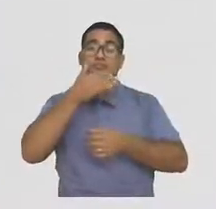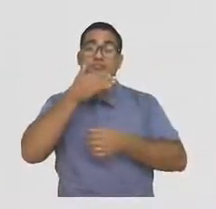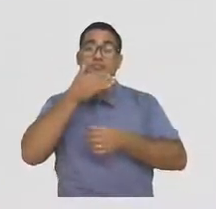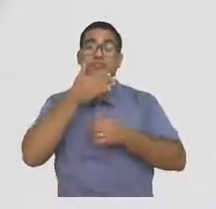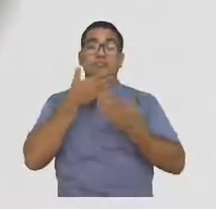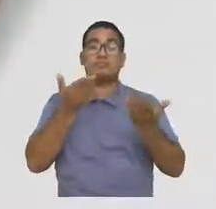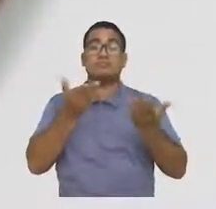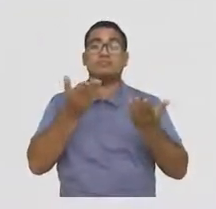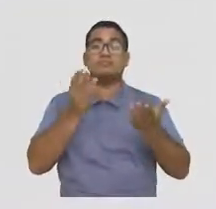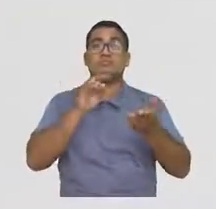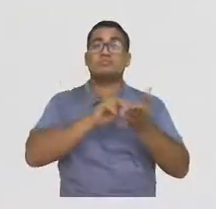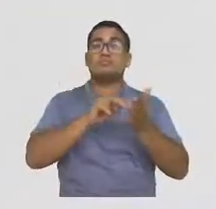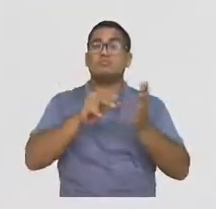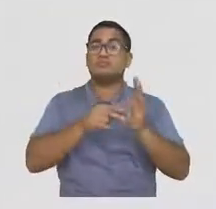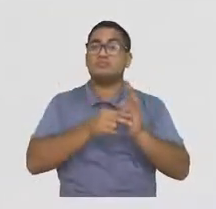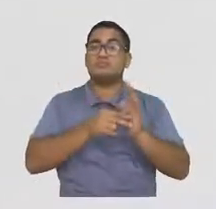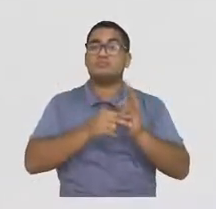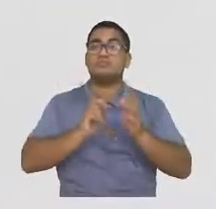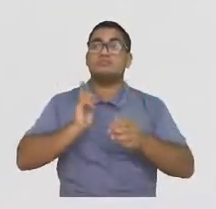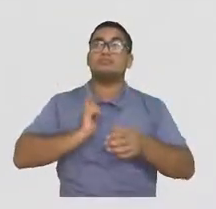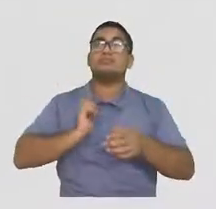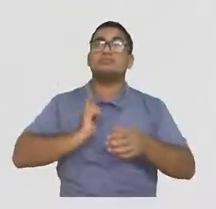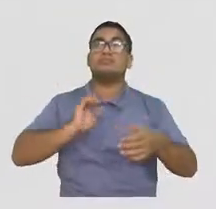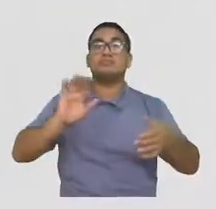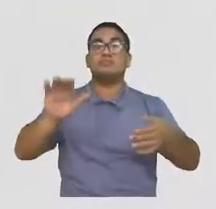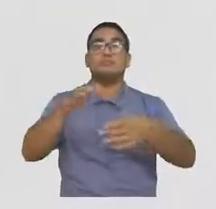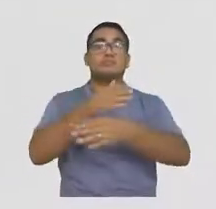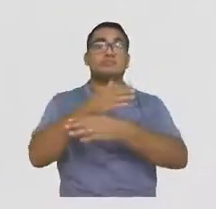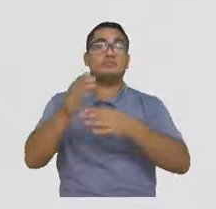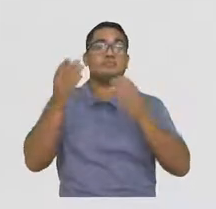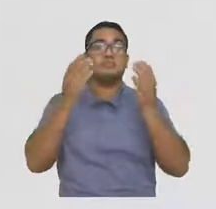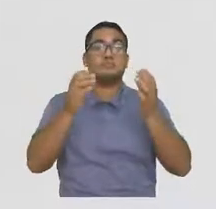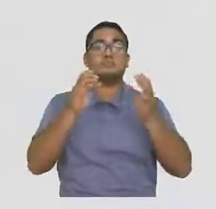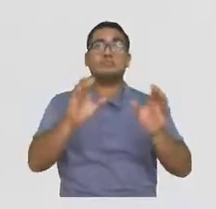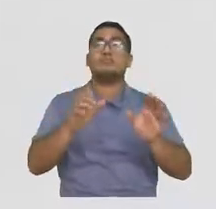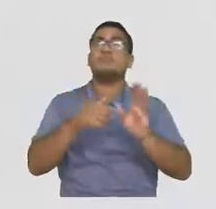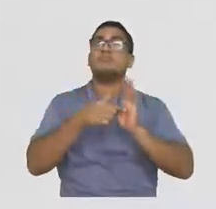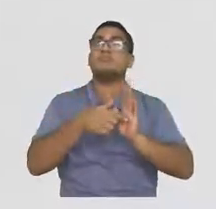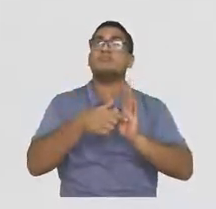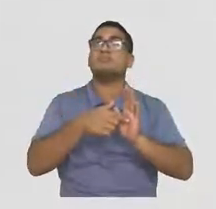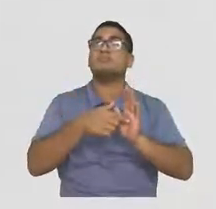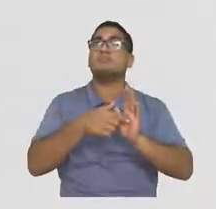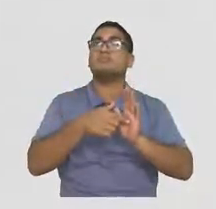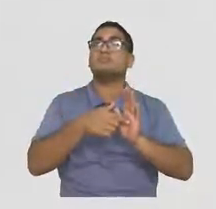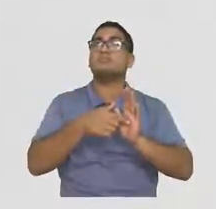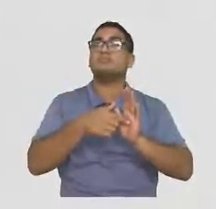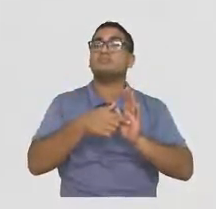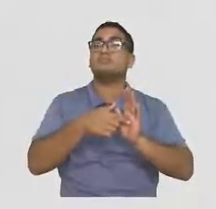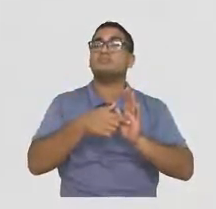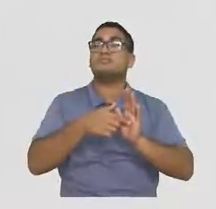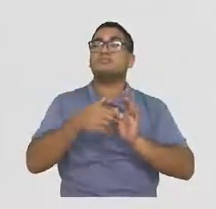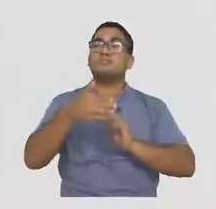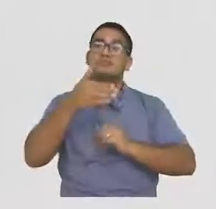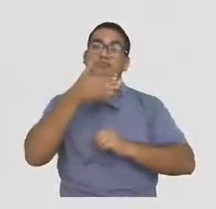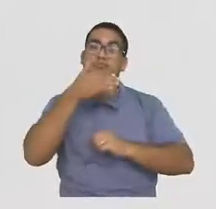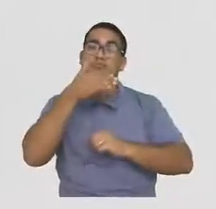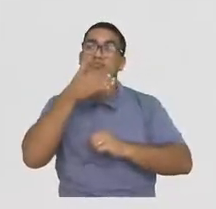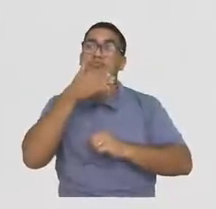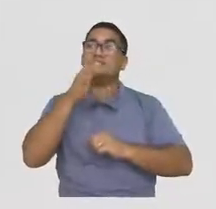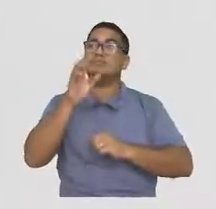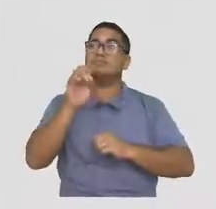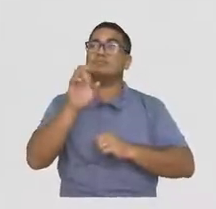y comienza a hacer un sinnúmero de costos. Por ejemplo, una llave de cortisol abierta, que una de las hormonas del